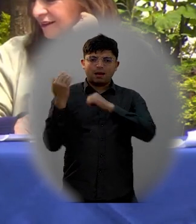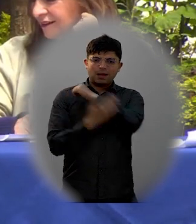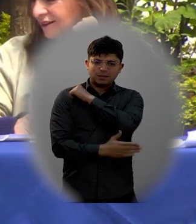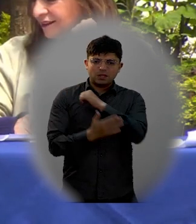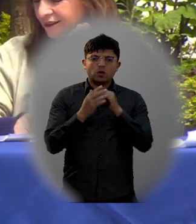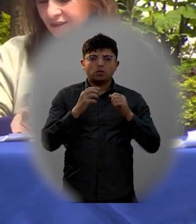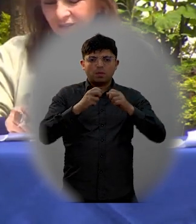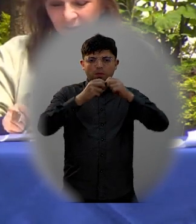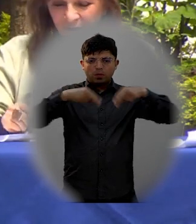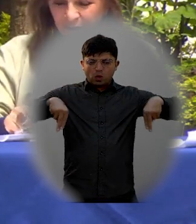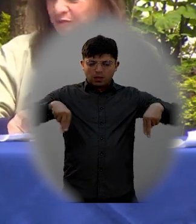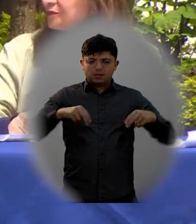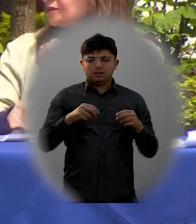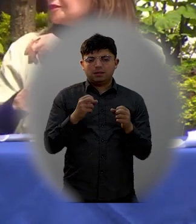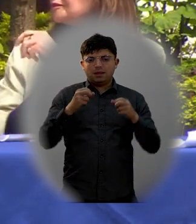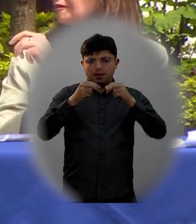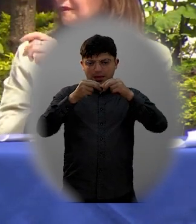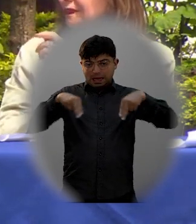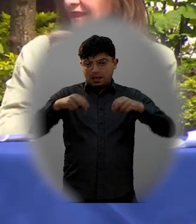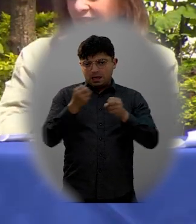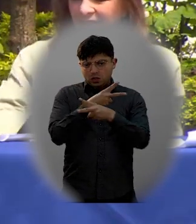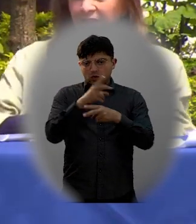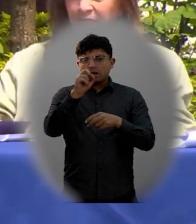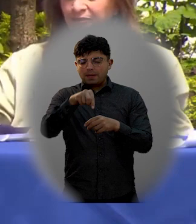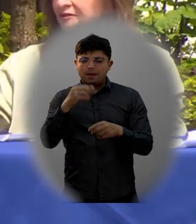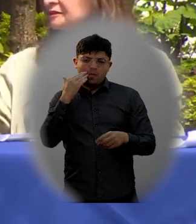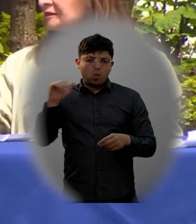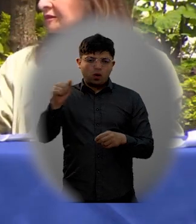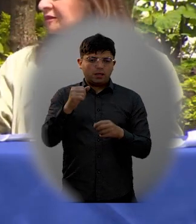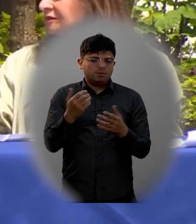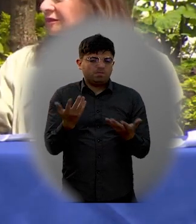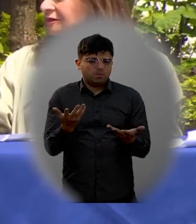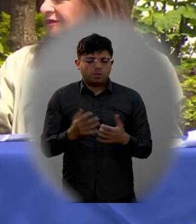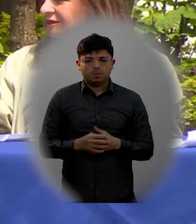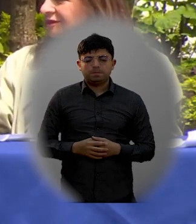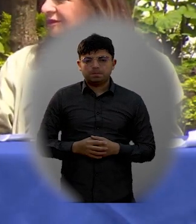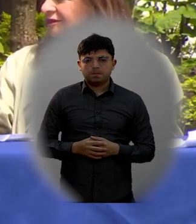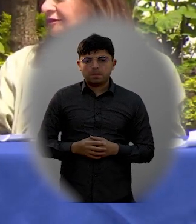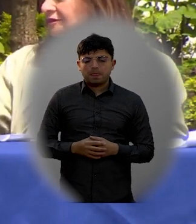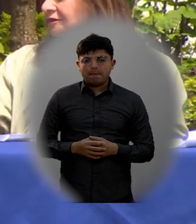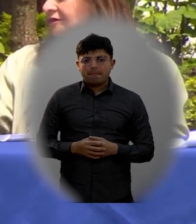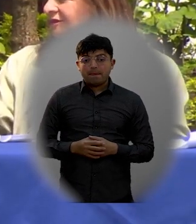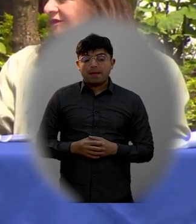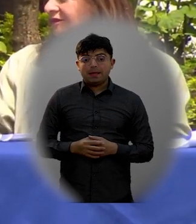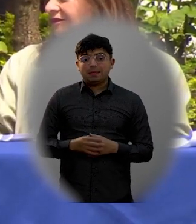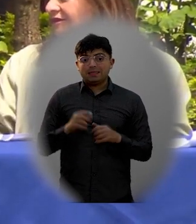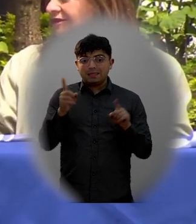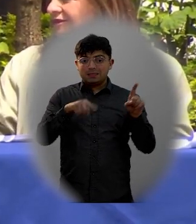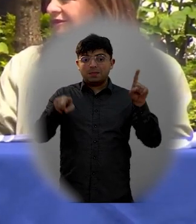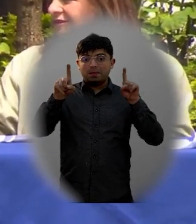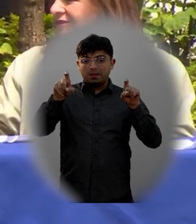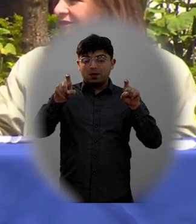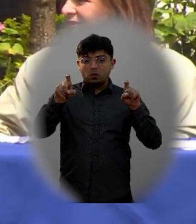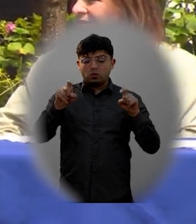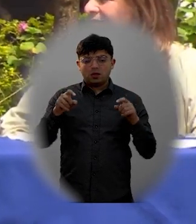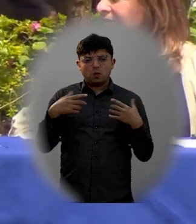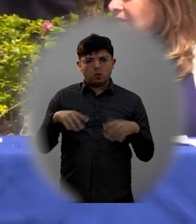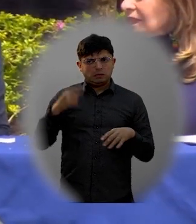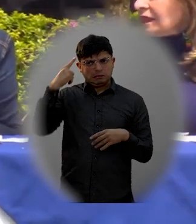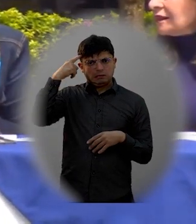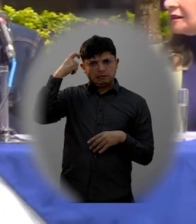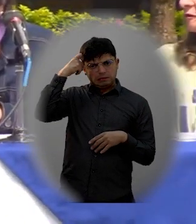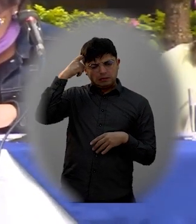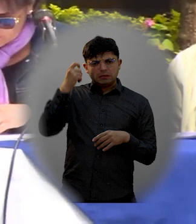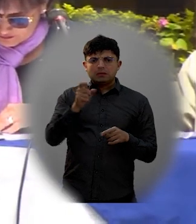de género y hacia las mujeres? Bueno, esta pregunta es muy retadora y para